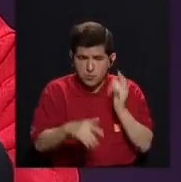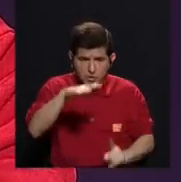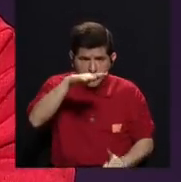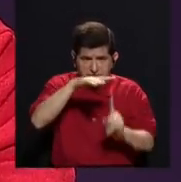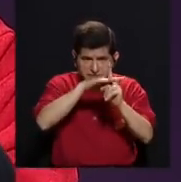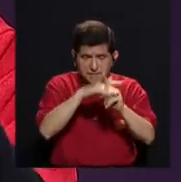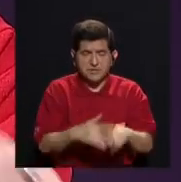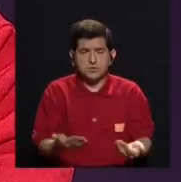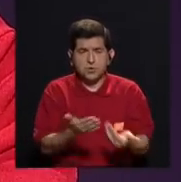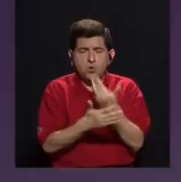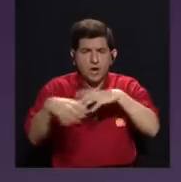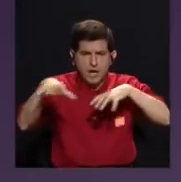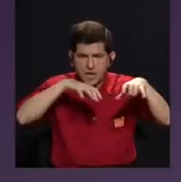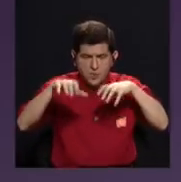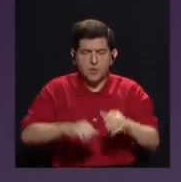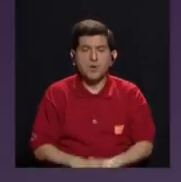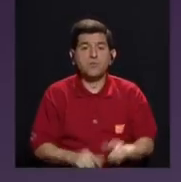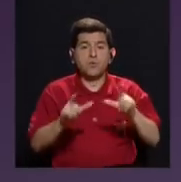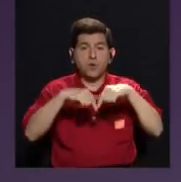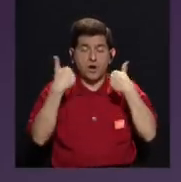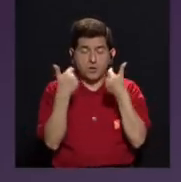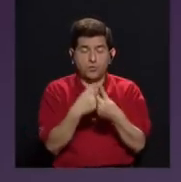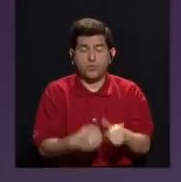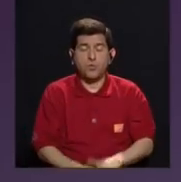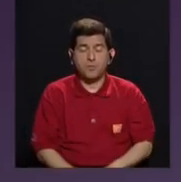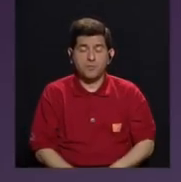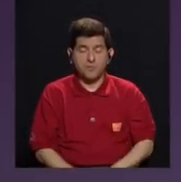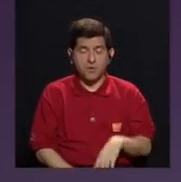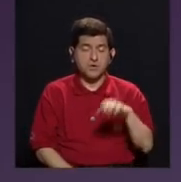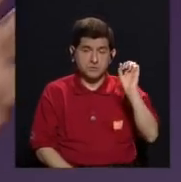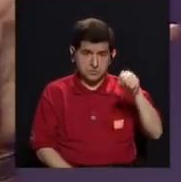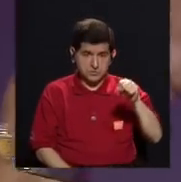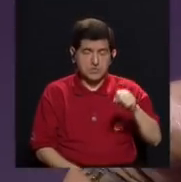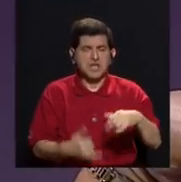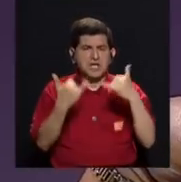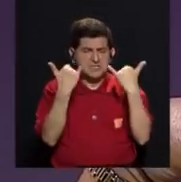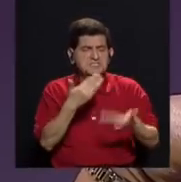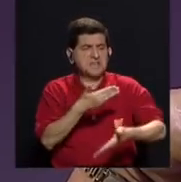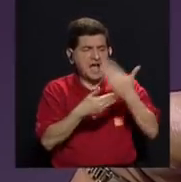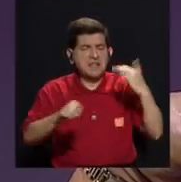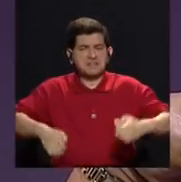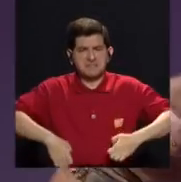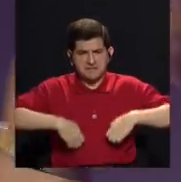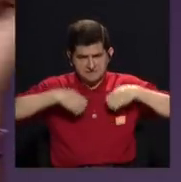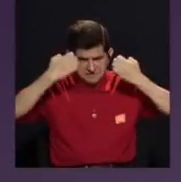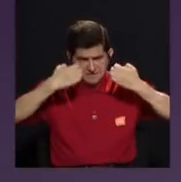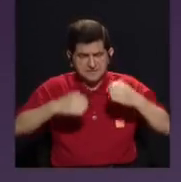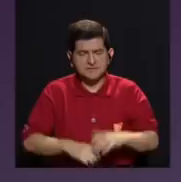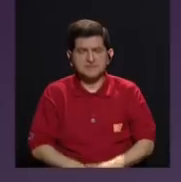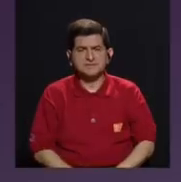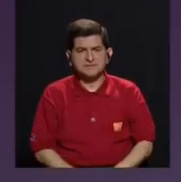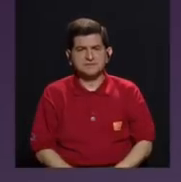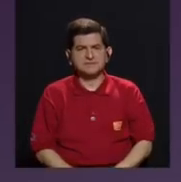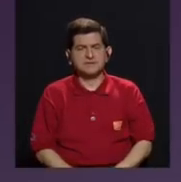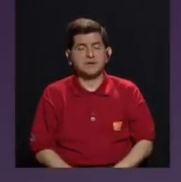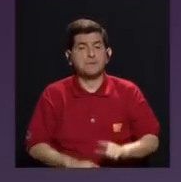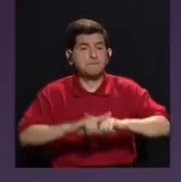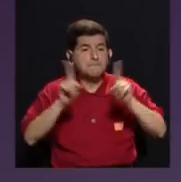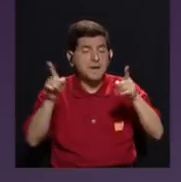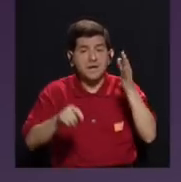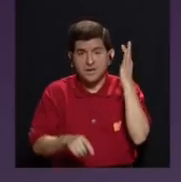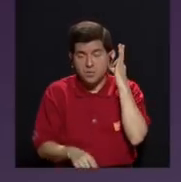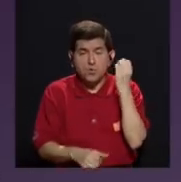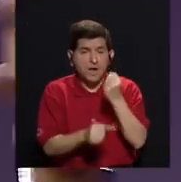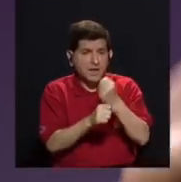con este nuevo movimiento y pues el grupo aus uva es un grupo ya había existido hace algunos años atrás pero son